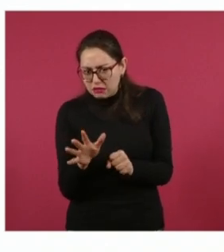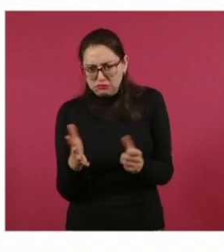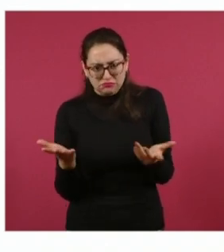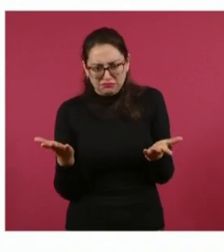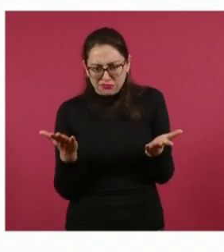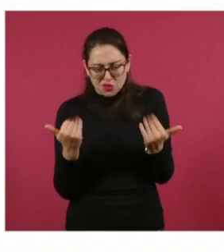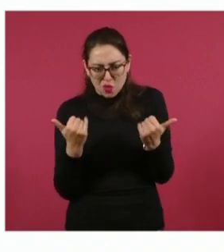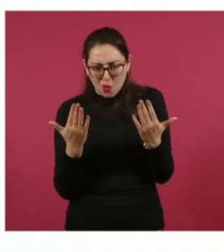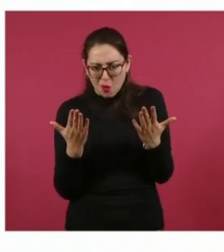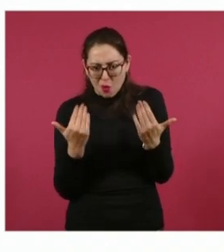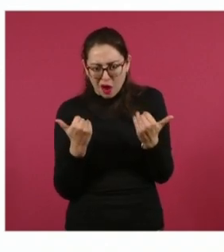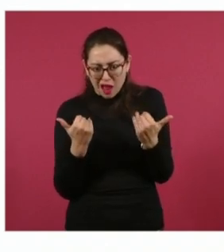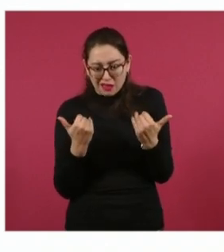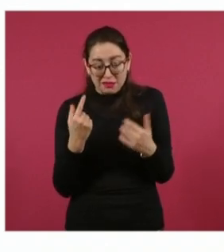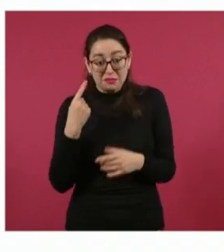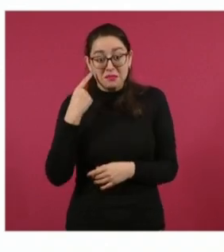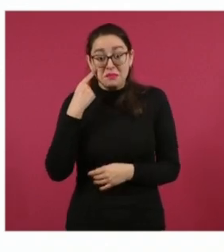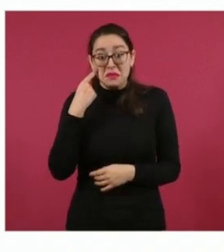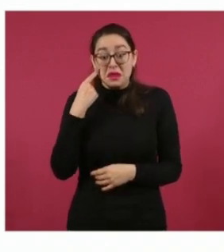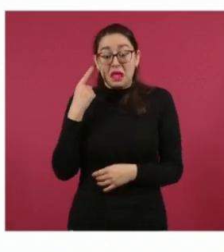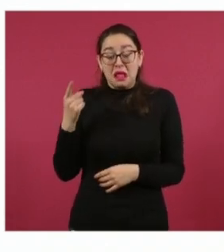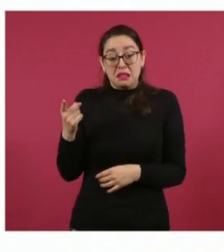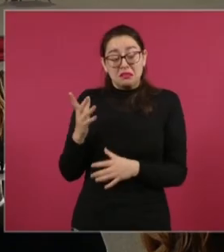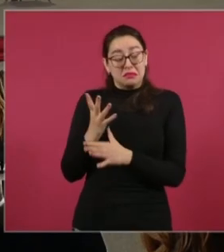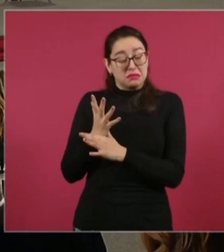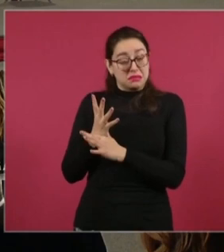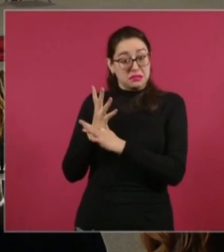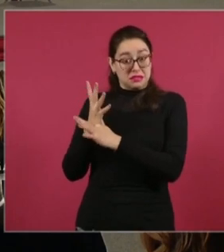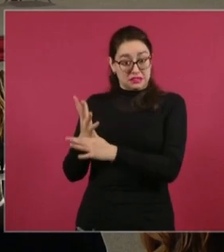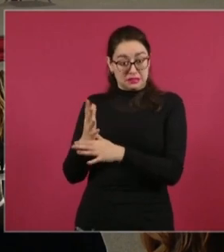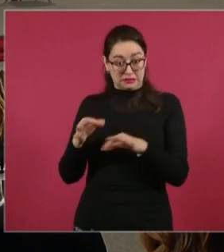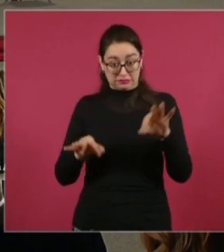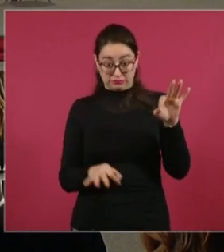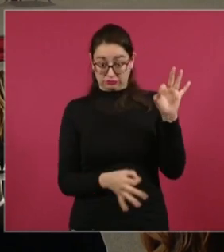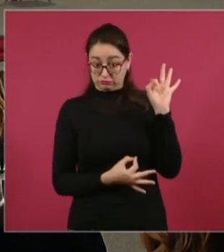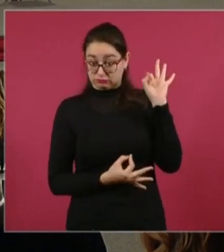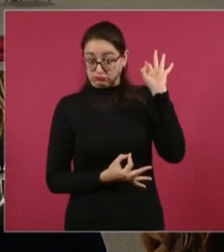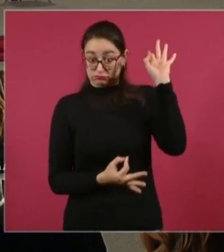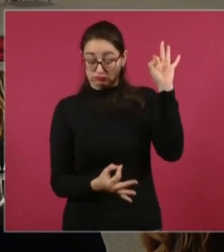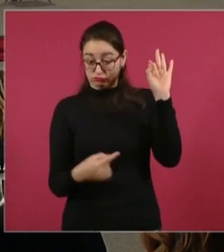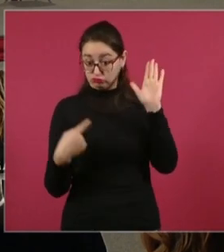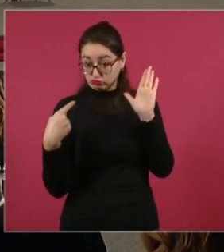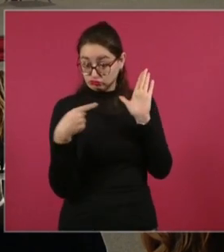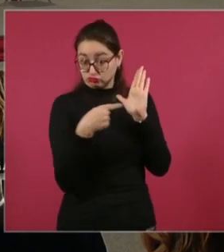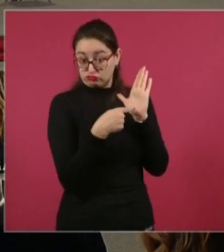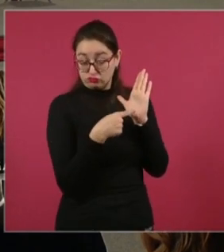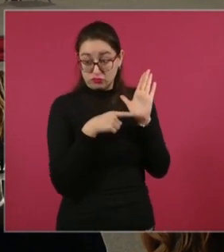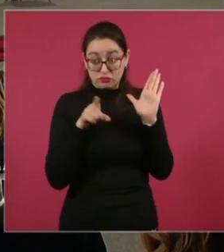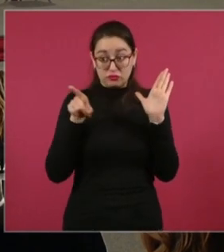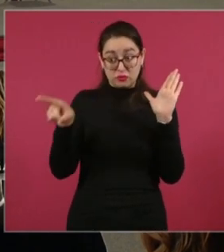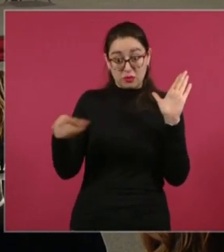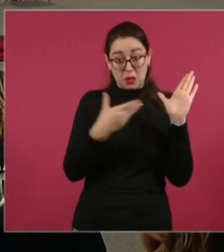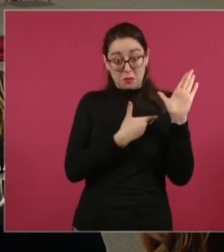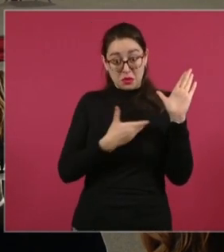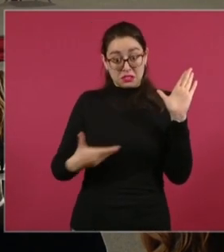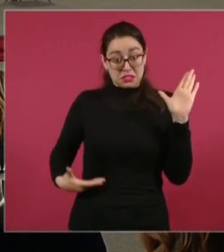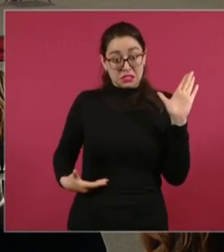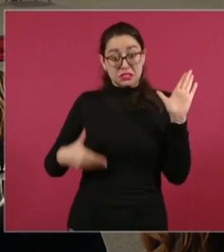fíjense el nivel. Muestran un documento fabricado en el cual se afirma la intención de